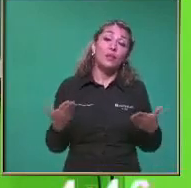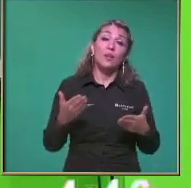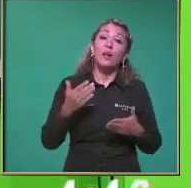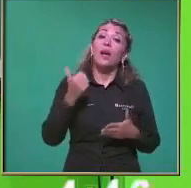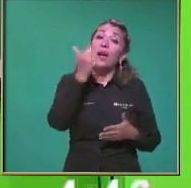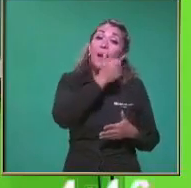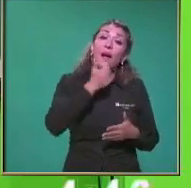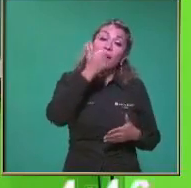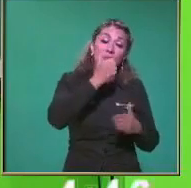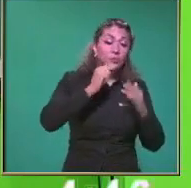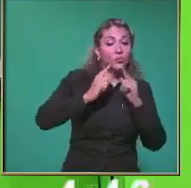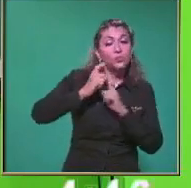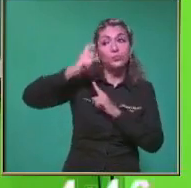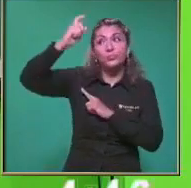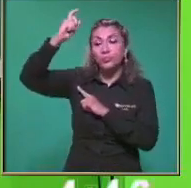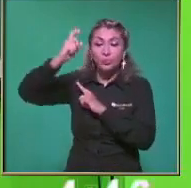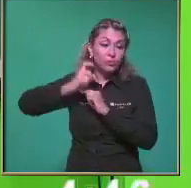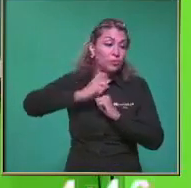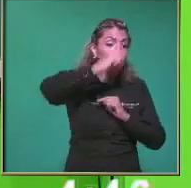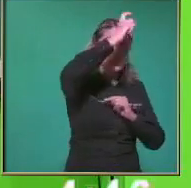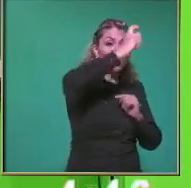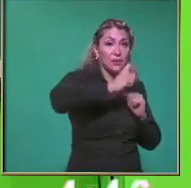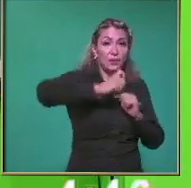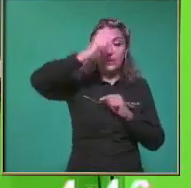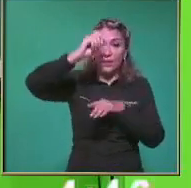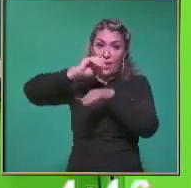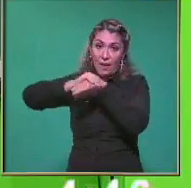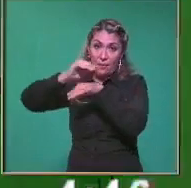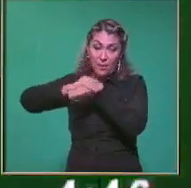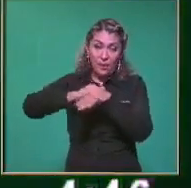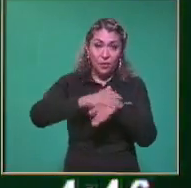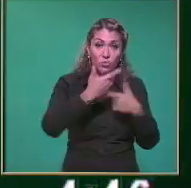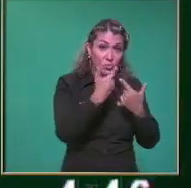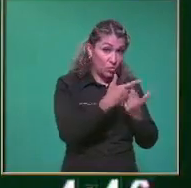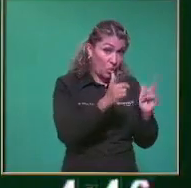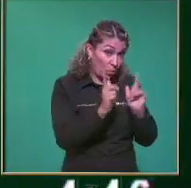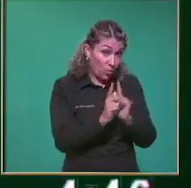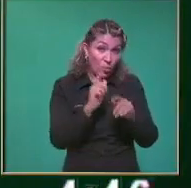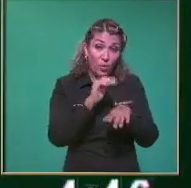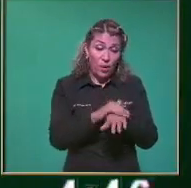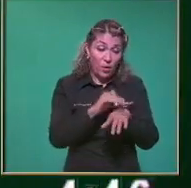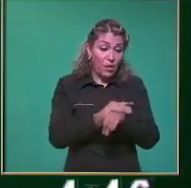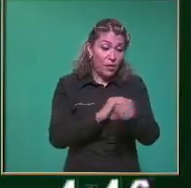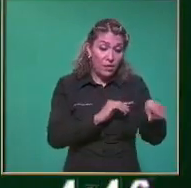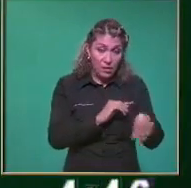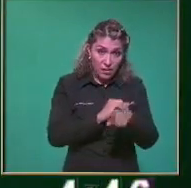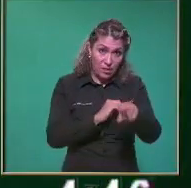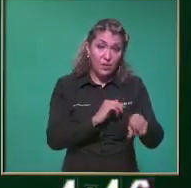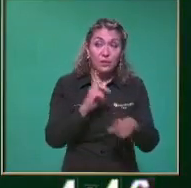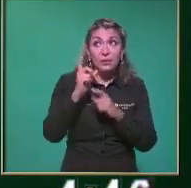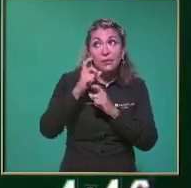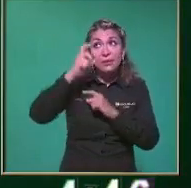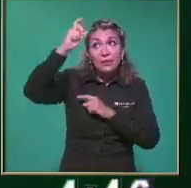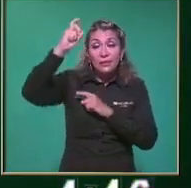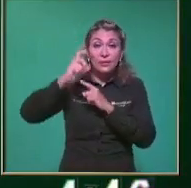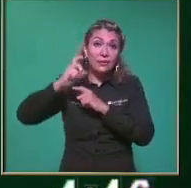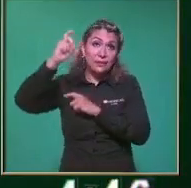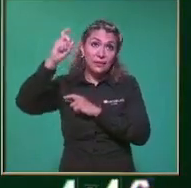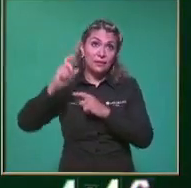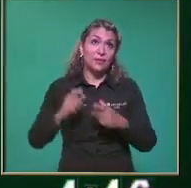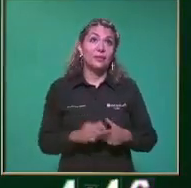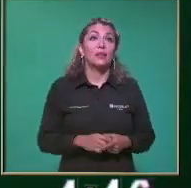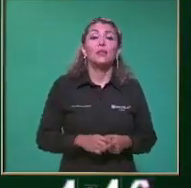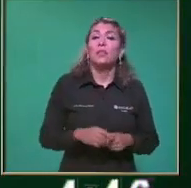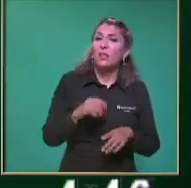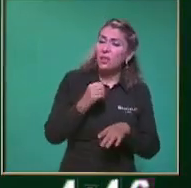alumnos. Son unos chicos que son amigos. Son Marco, Javier, Luis, Pedro, Iván, José y Roque. Pero resulta que la estatura, en